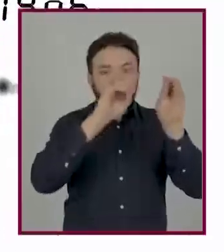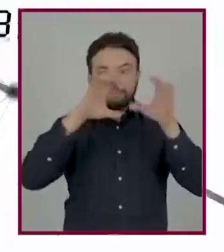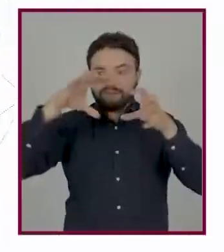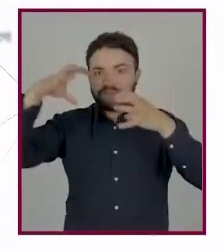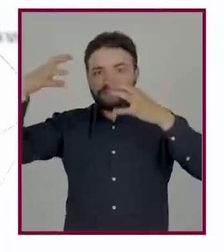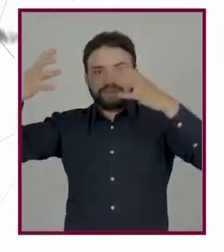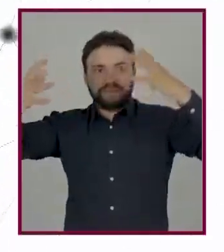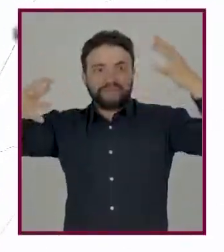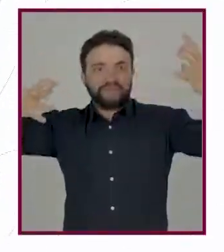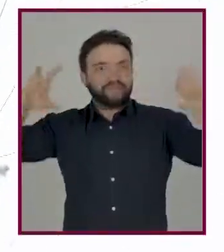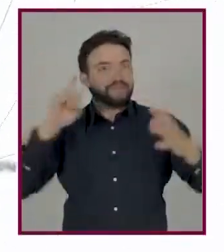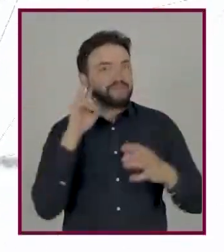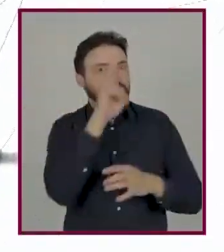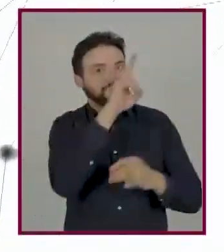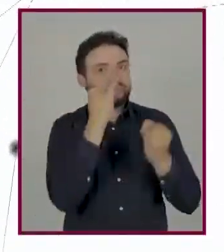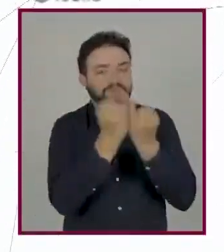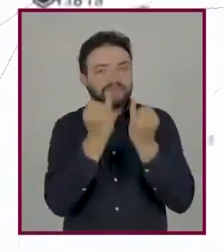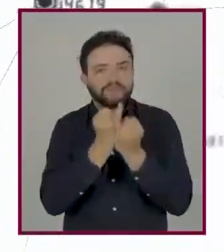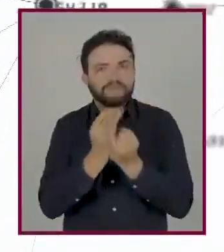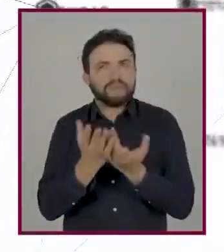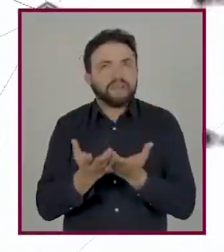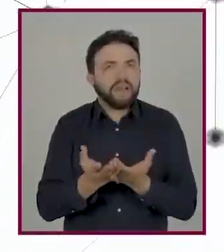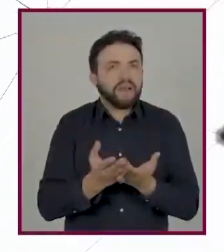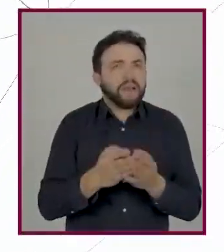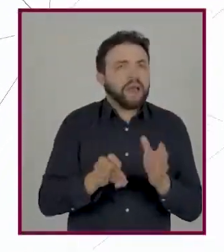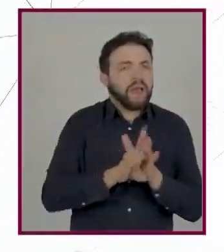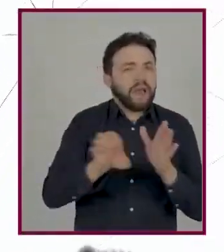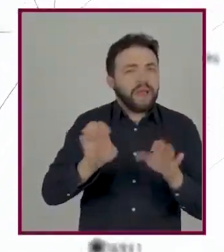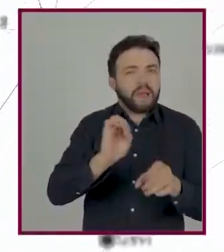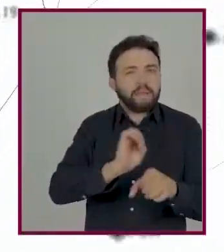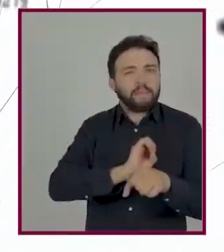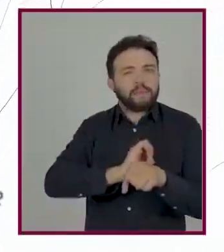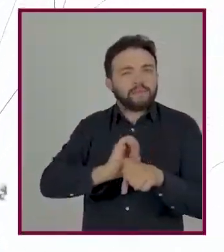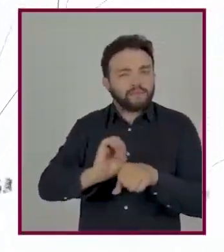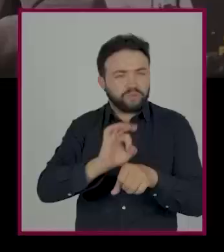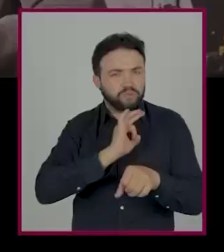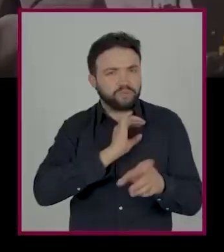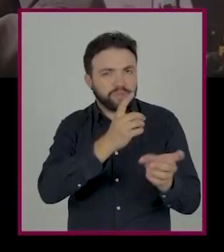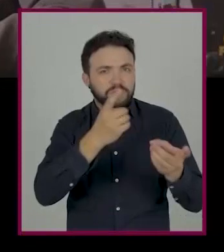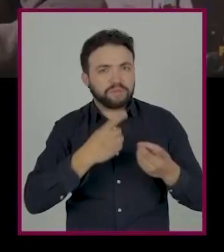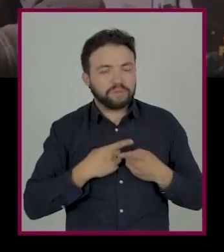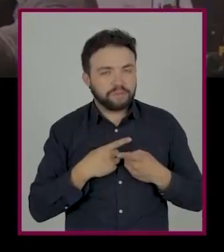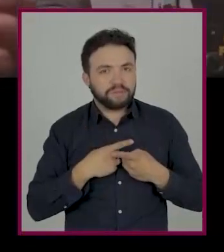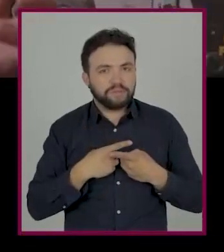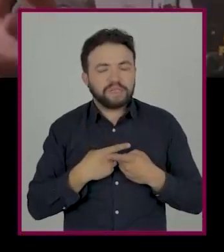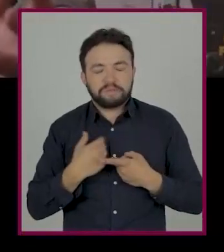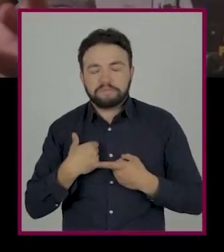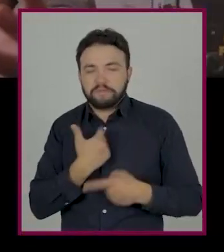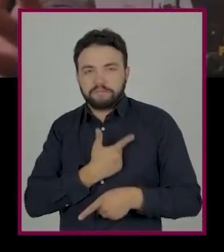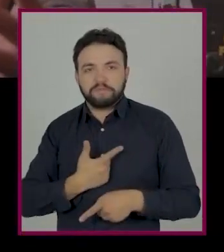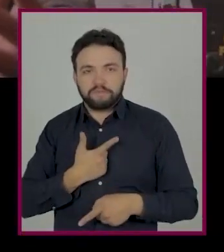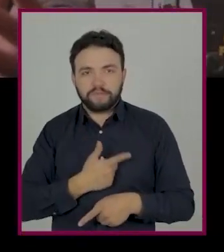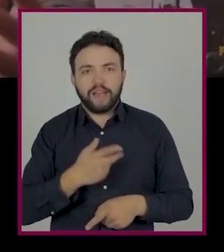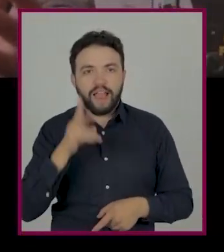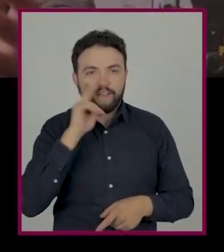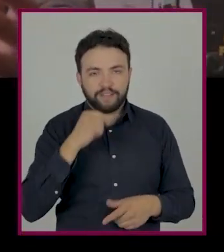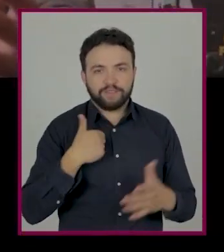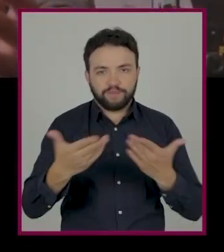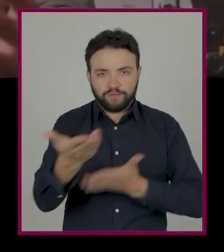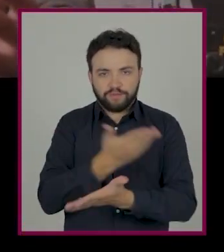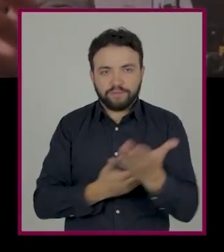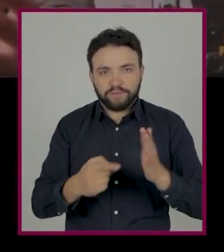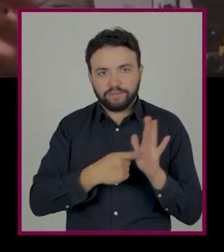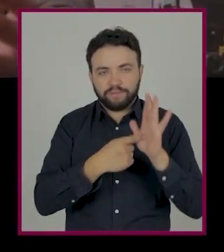programados por computadoras que describen múltiples pasos o rutas. ¿Y si ponemos un ejemplo sencillo? Me